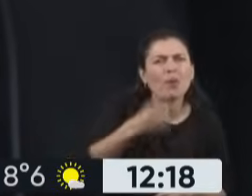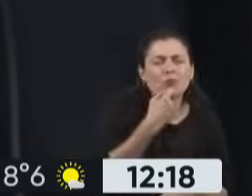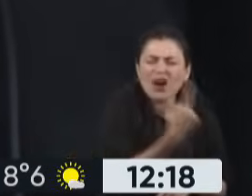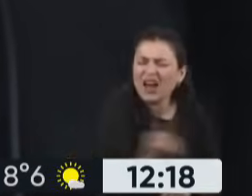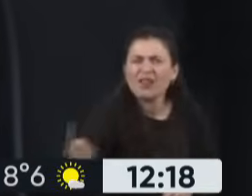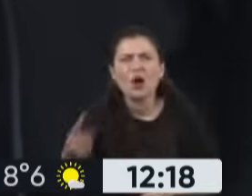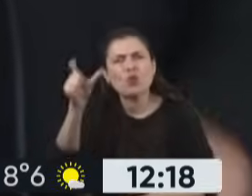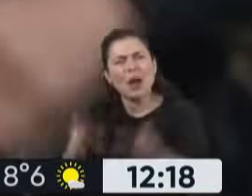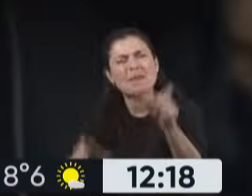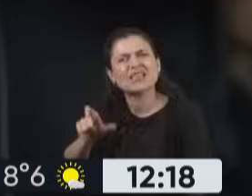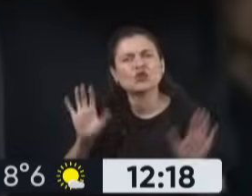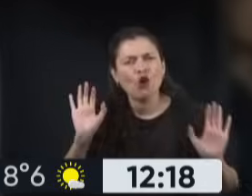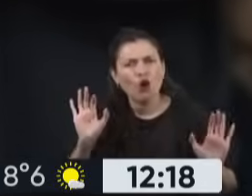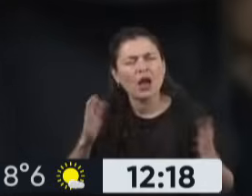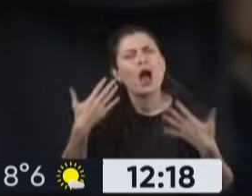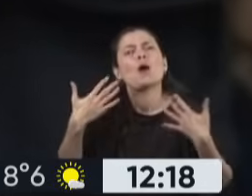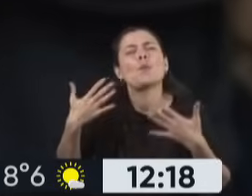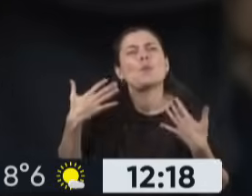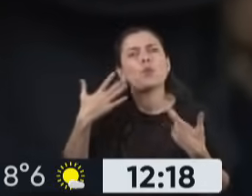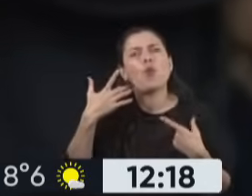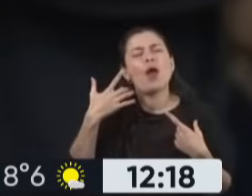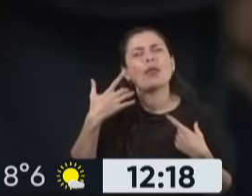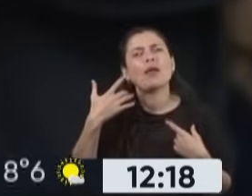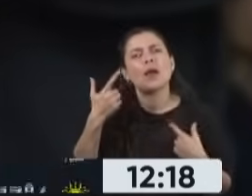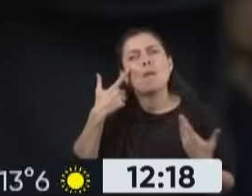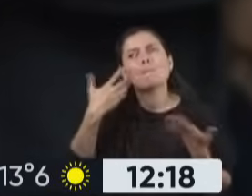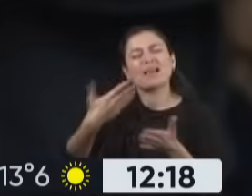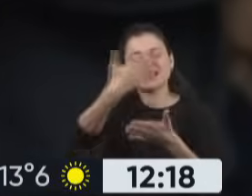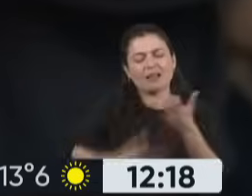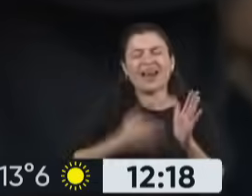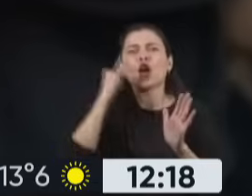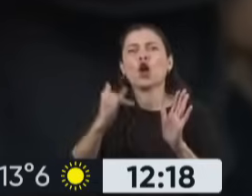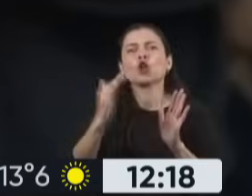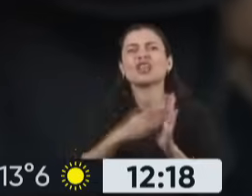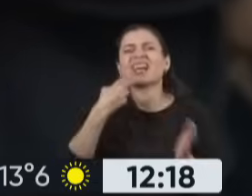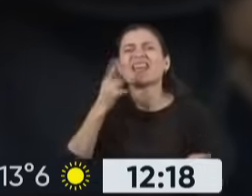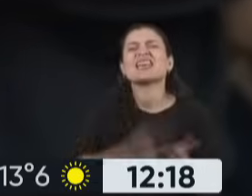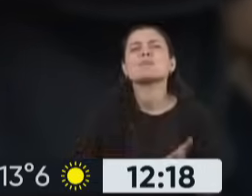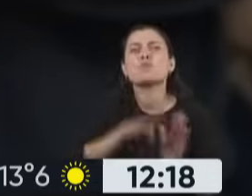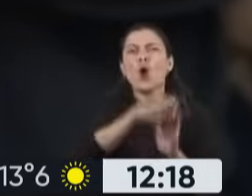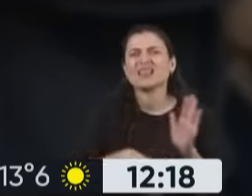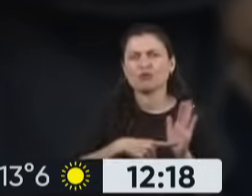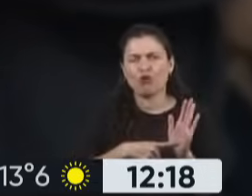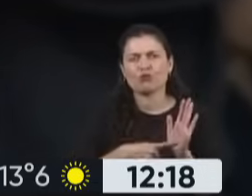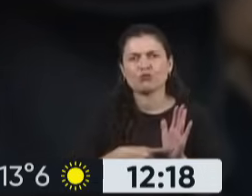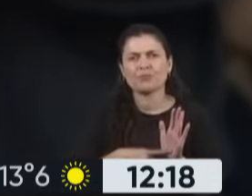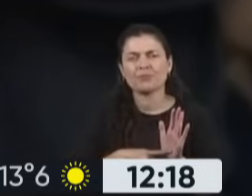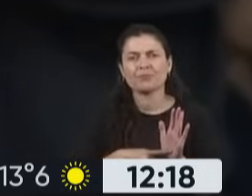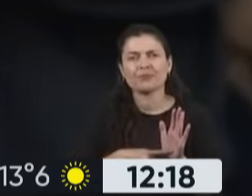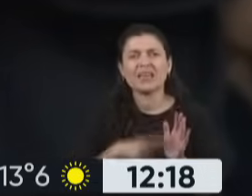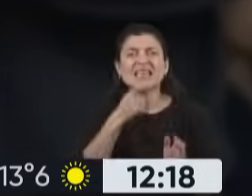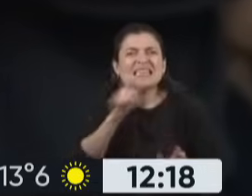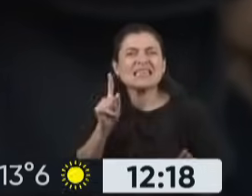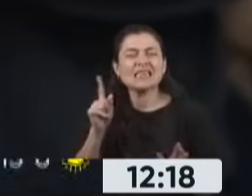pueda eventualmente hacer su presentación de impuestos, y ahora me van a odiar todos los contadores, sin pasar por